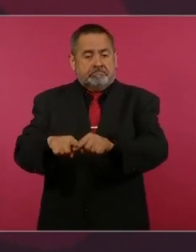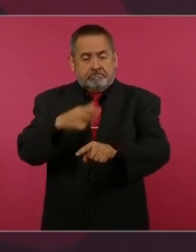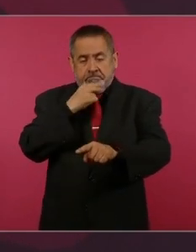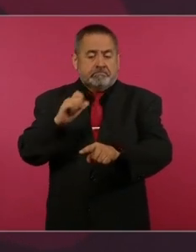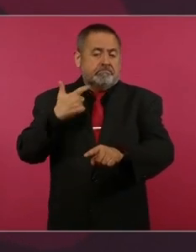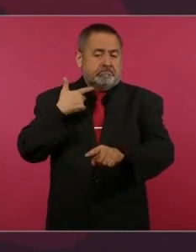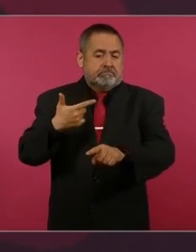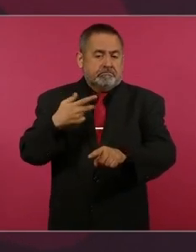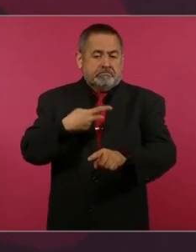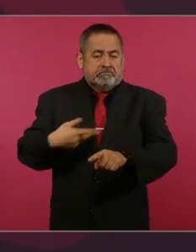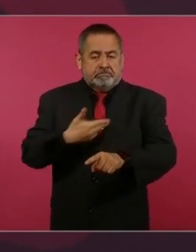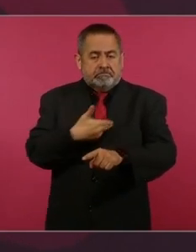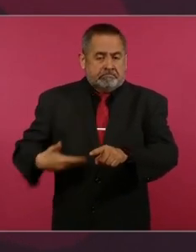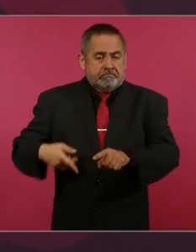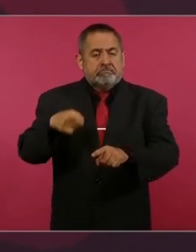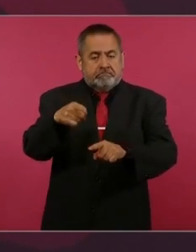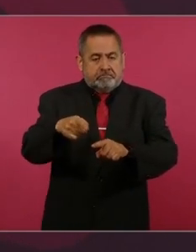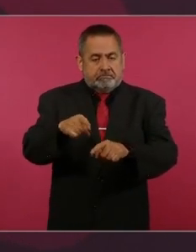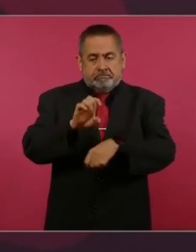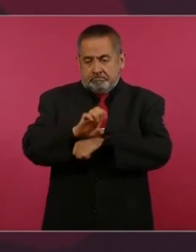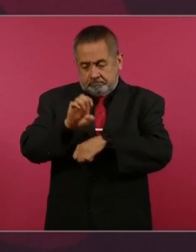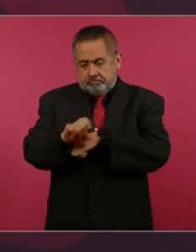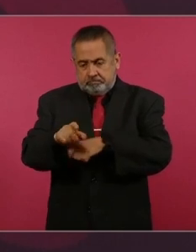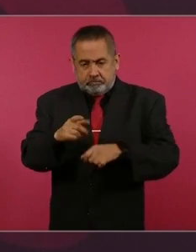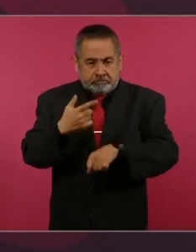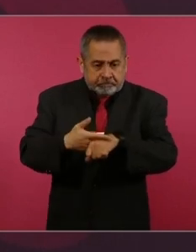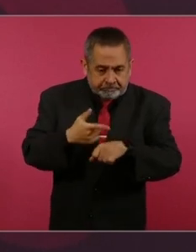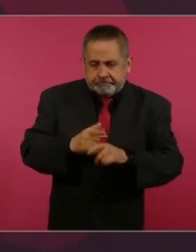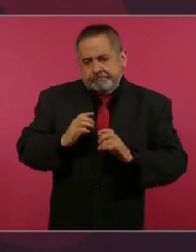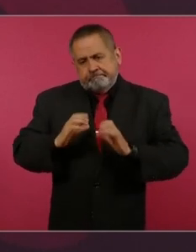del ex vicepresidente de Ecuador.